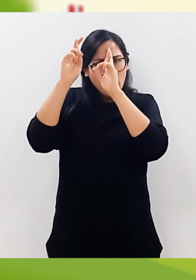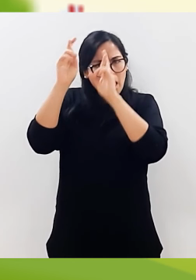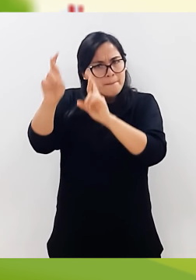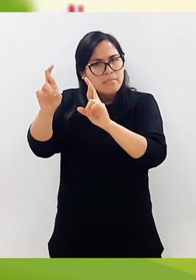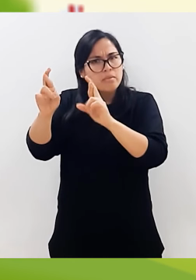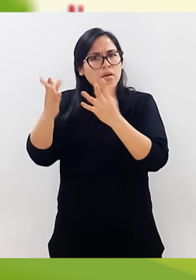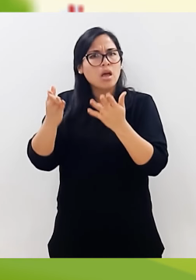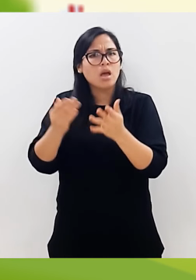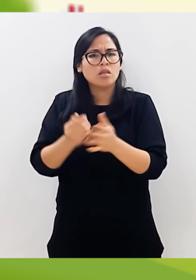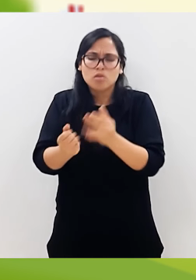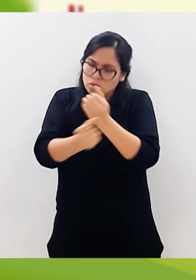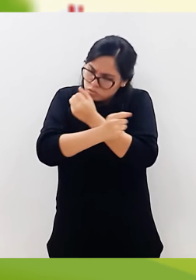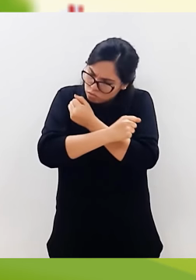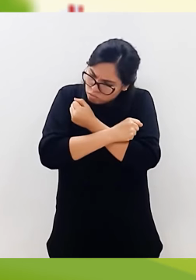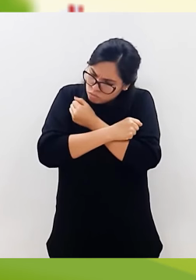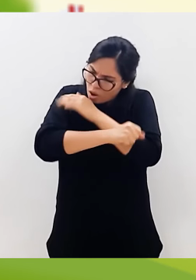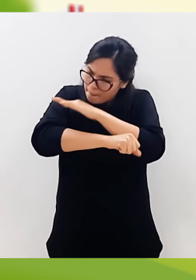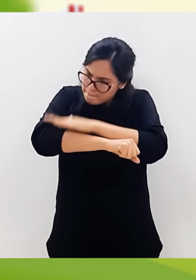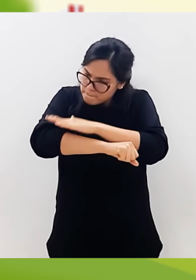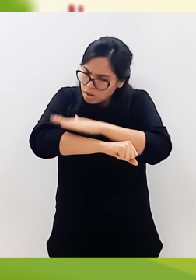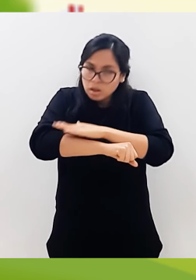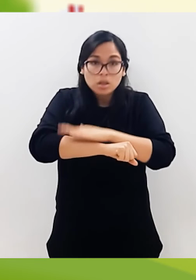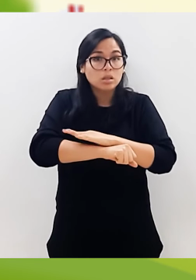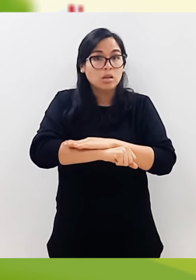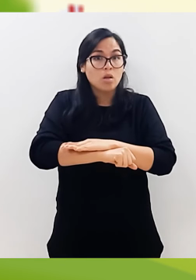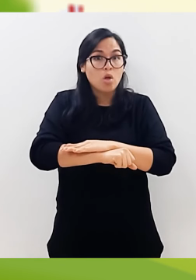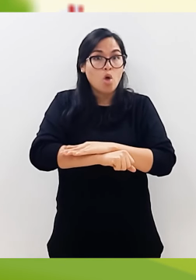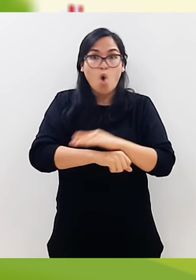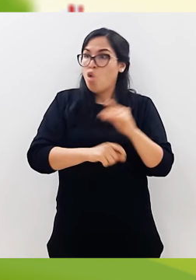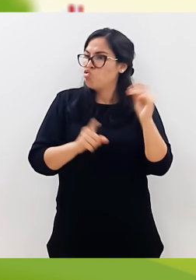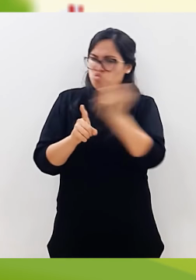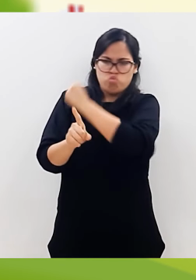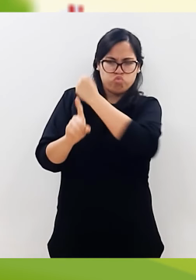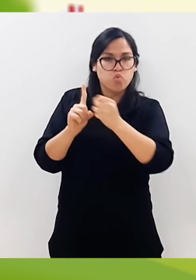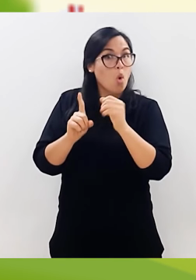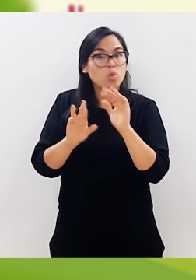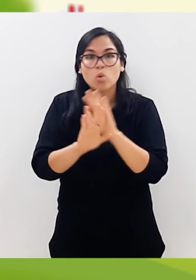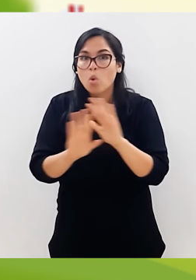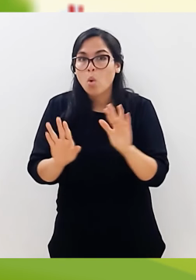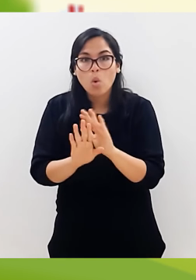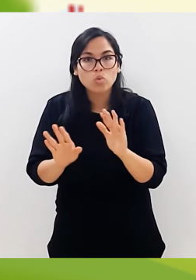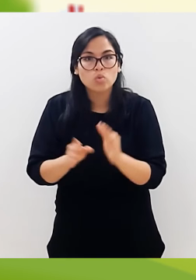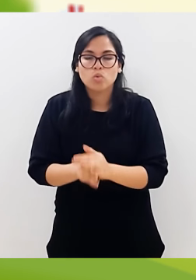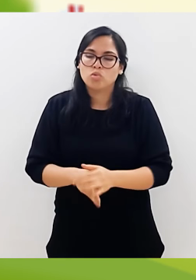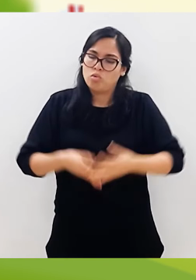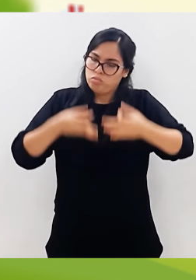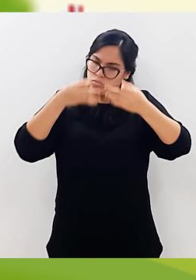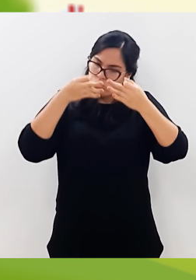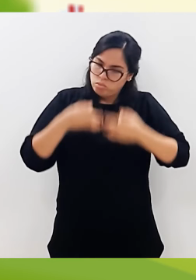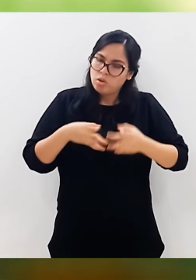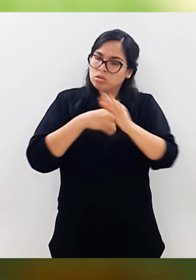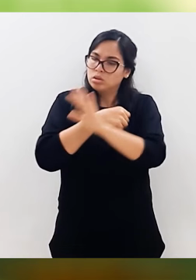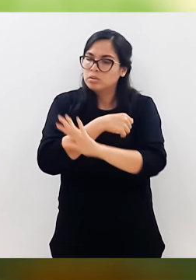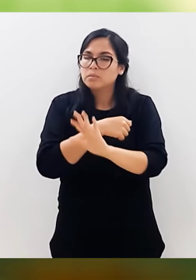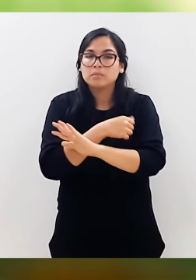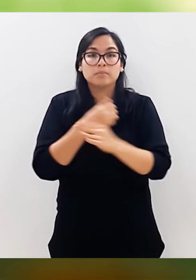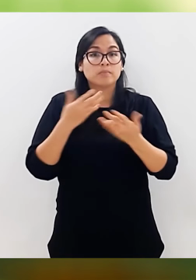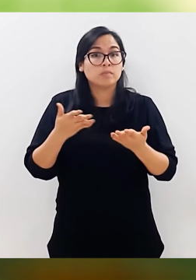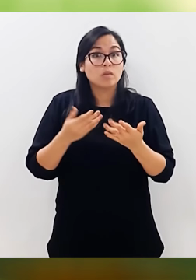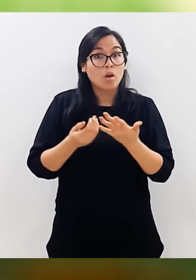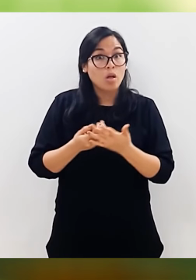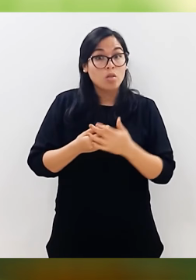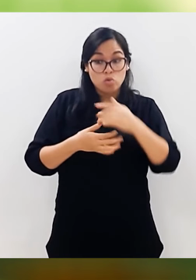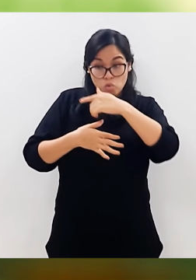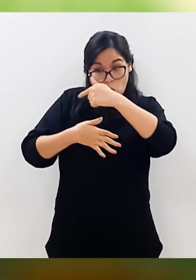con respeto y afecto, sin agresión y con seguridad. Todo